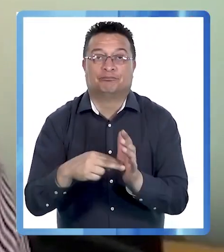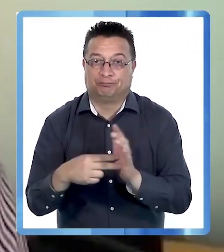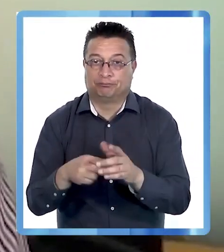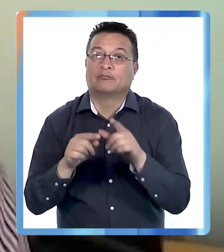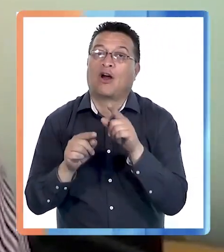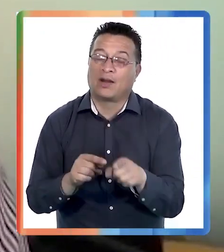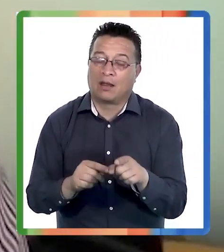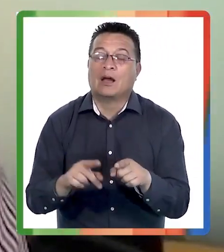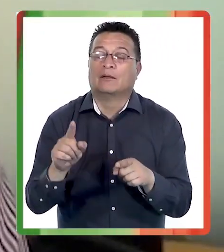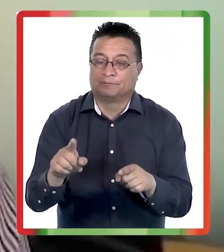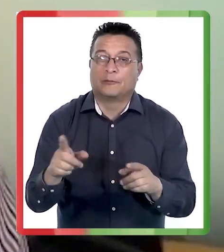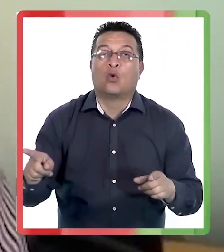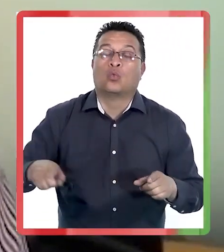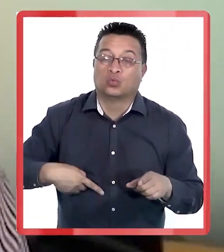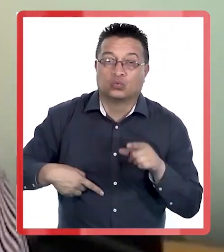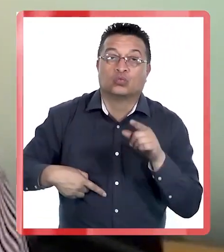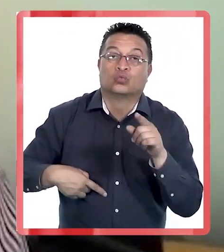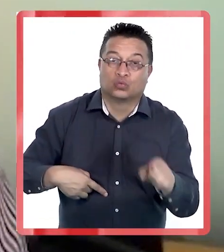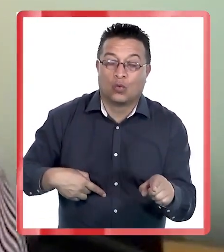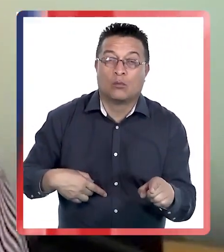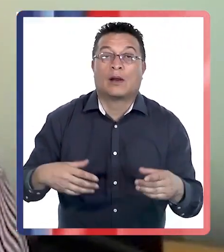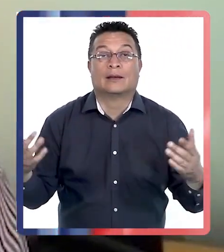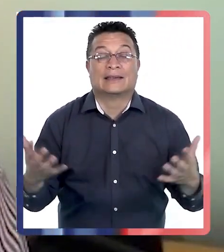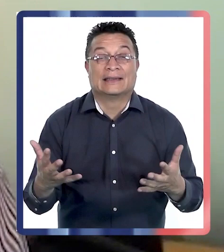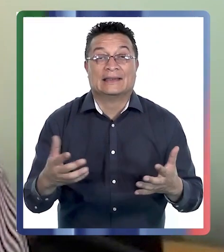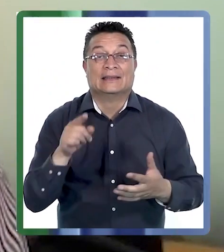complicaciones que son productos